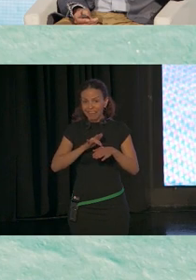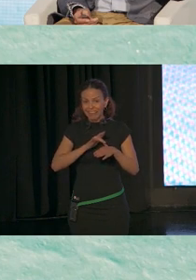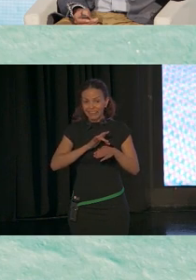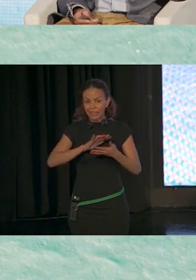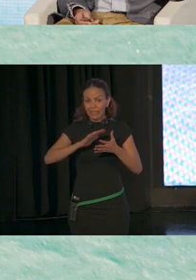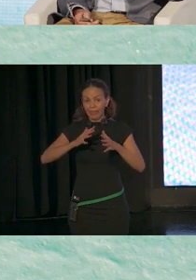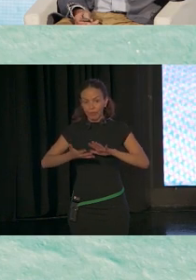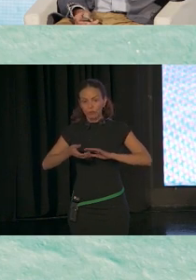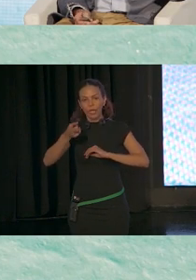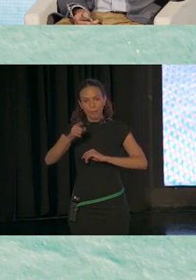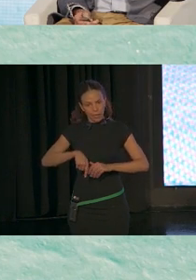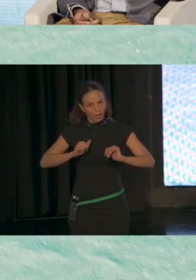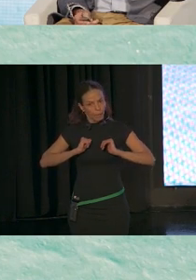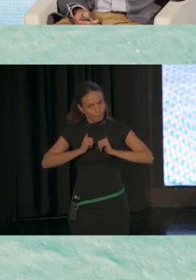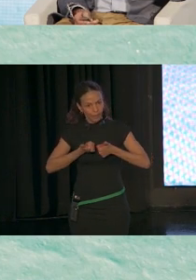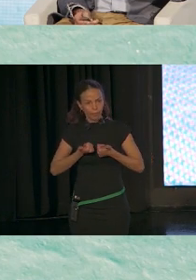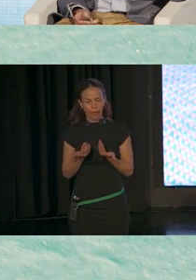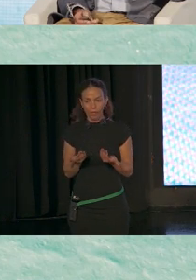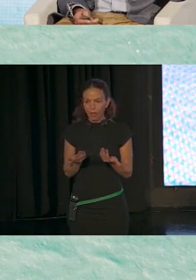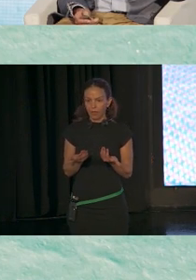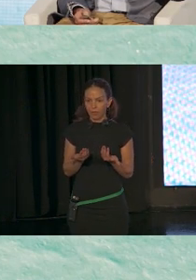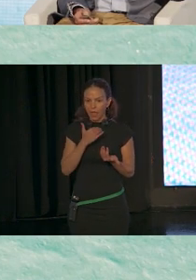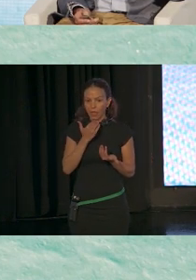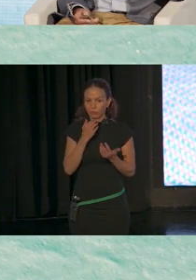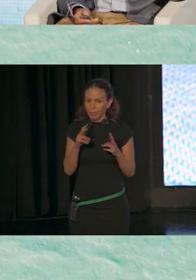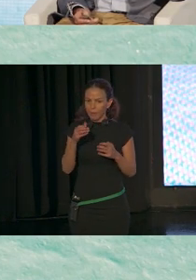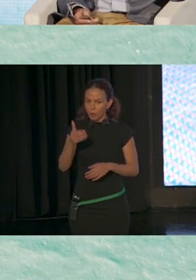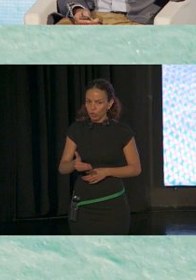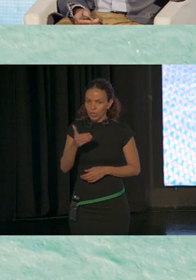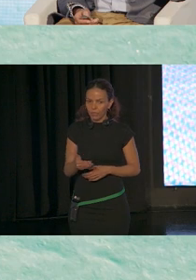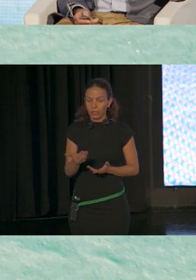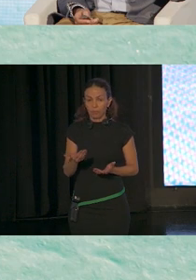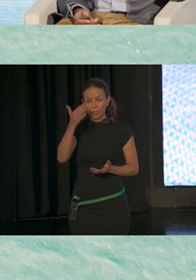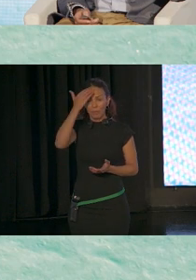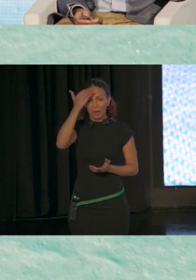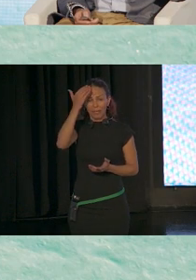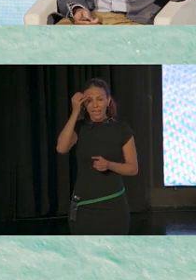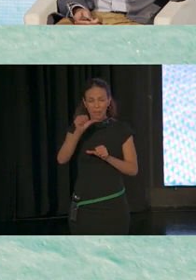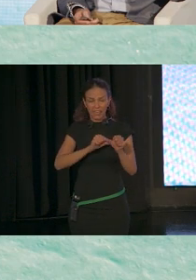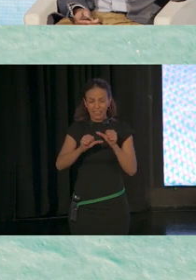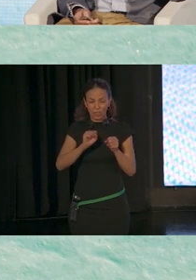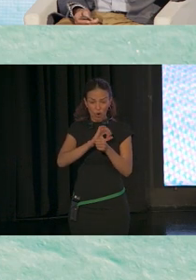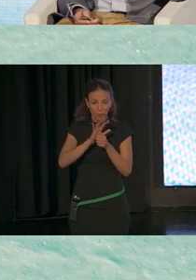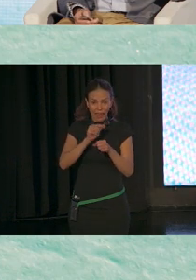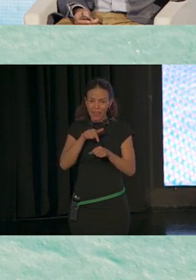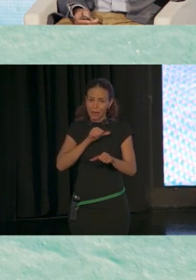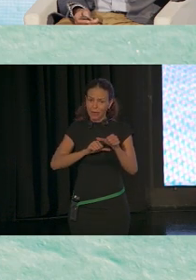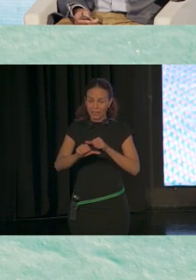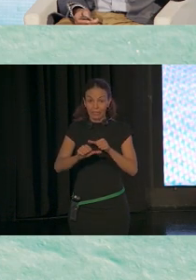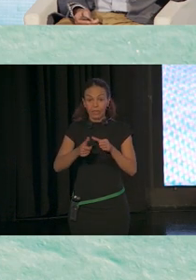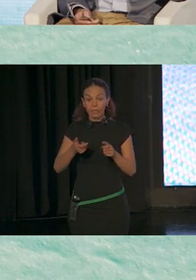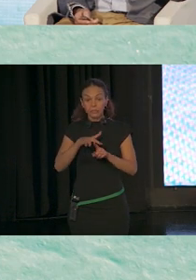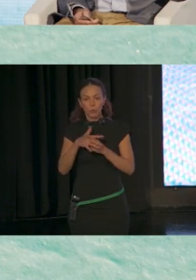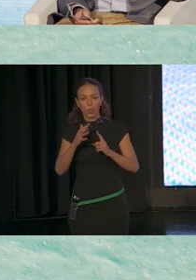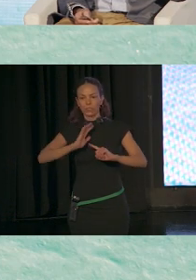empieza también a ser un factor importante, sobre todo a partir de la COVID. Y en el caso de Castilla-La Mancha